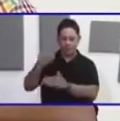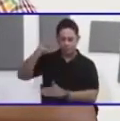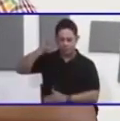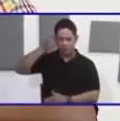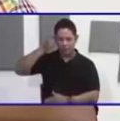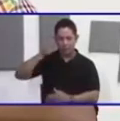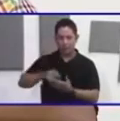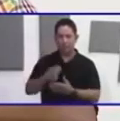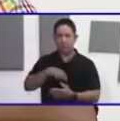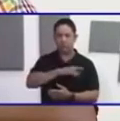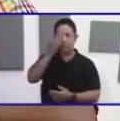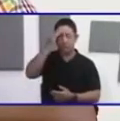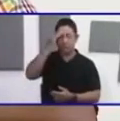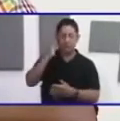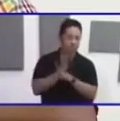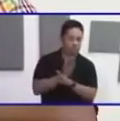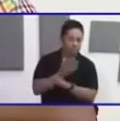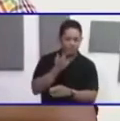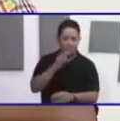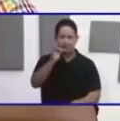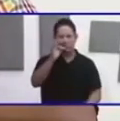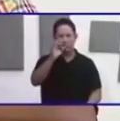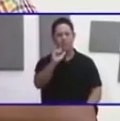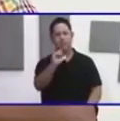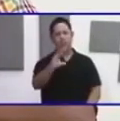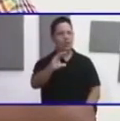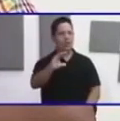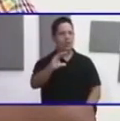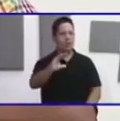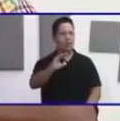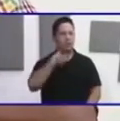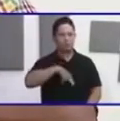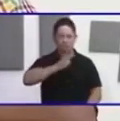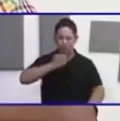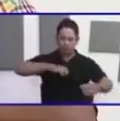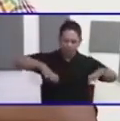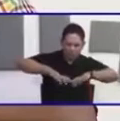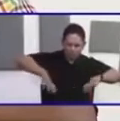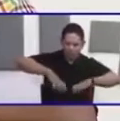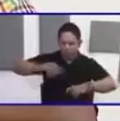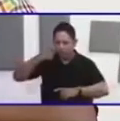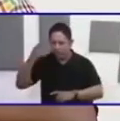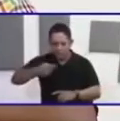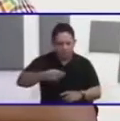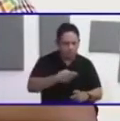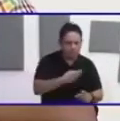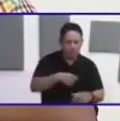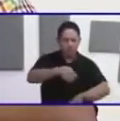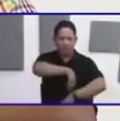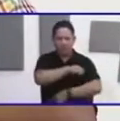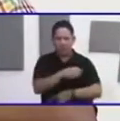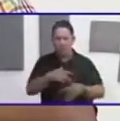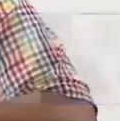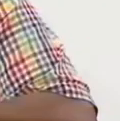gobierno sabíamos la dificultad que teníamos con el TAC. Habíamos hecho una gestión importante a nivel del Ministerio de Salud para adquirir un